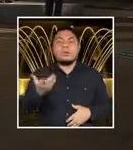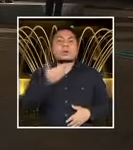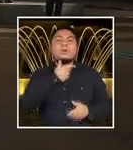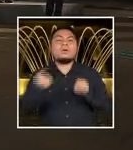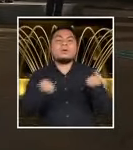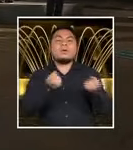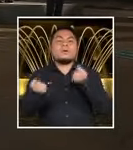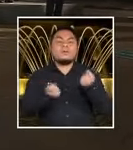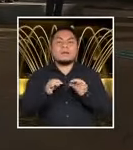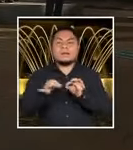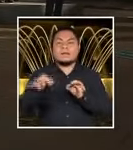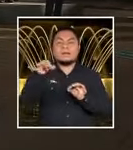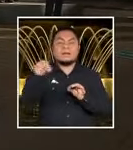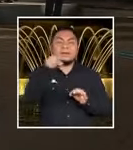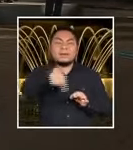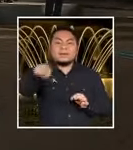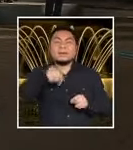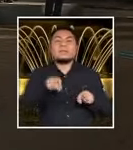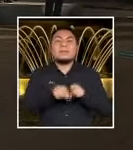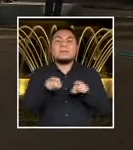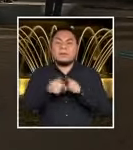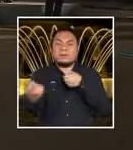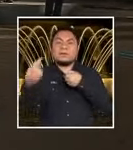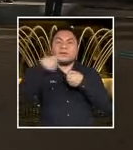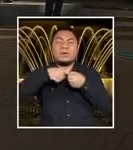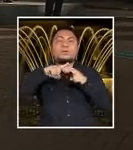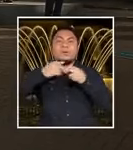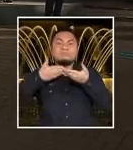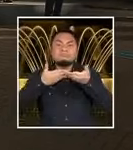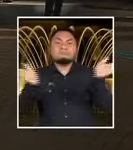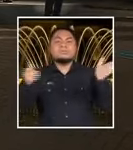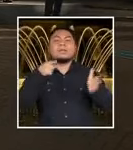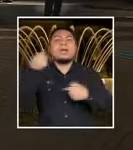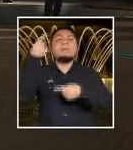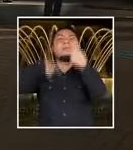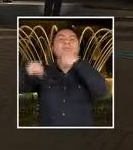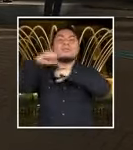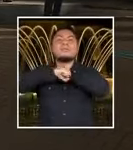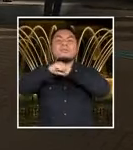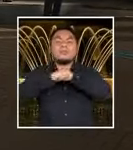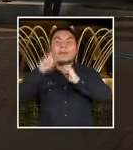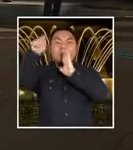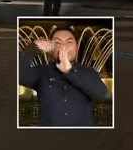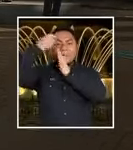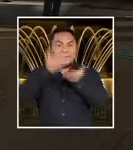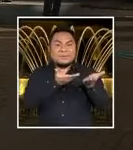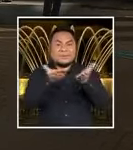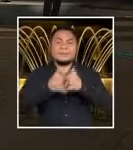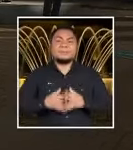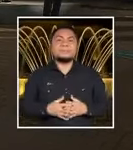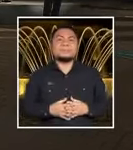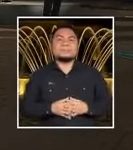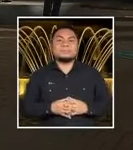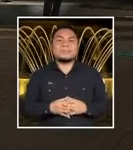gobernadores regionales que también se unen al lanzamiento de nuestra campaña Volver. Adelante con el video, por favor.